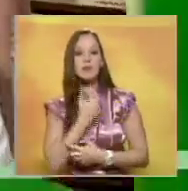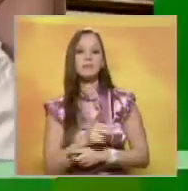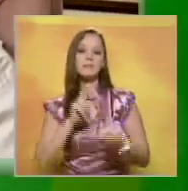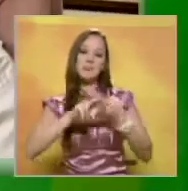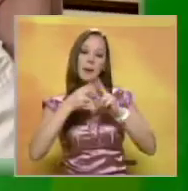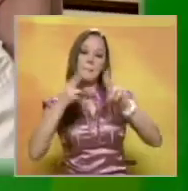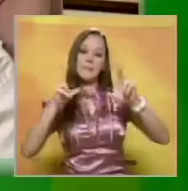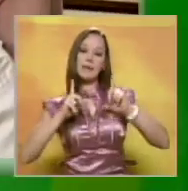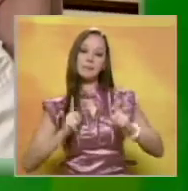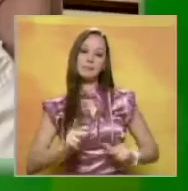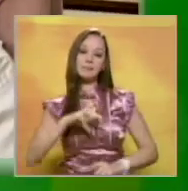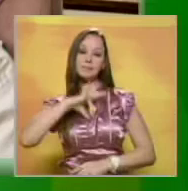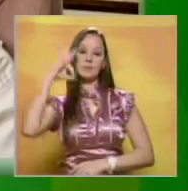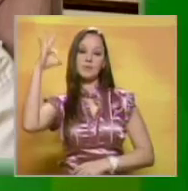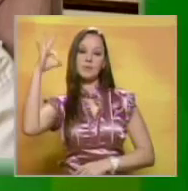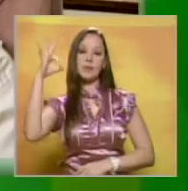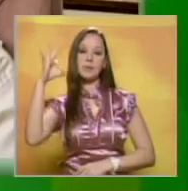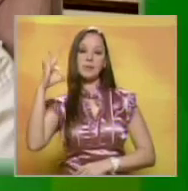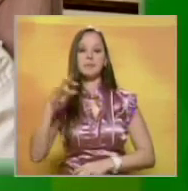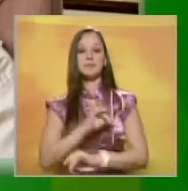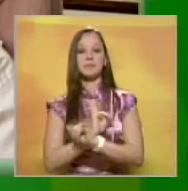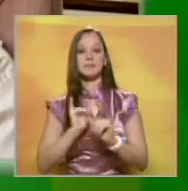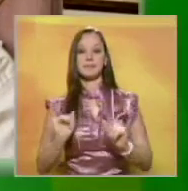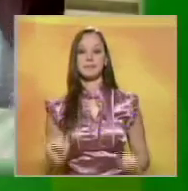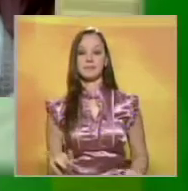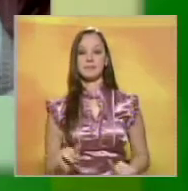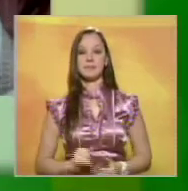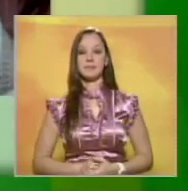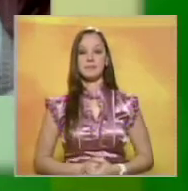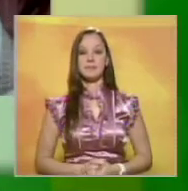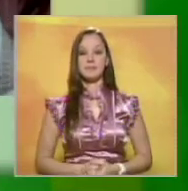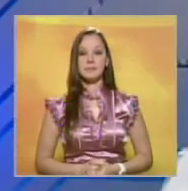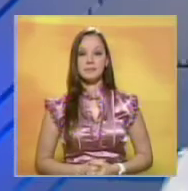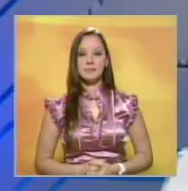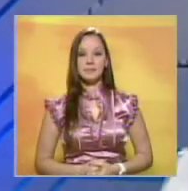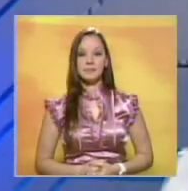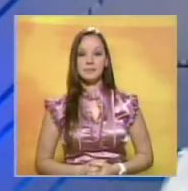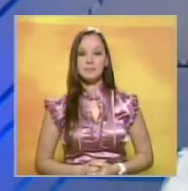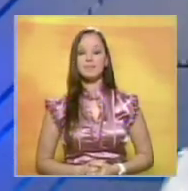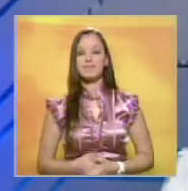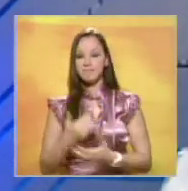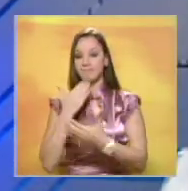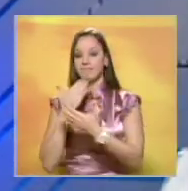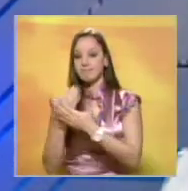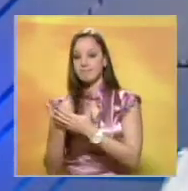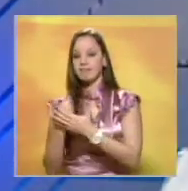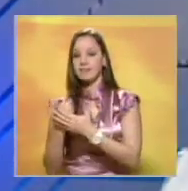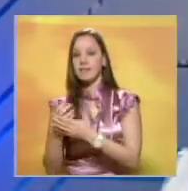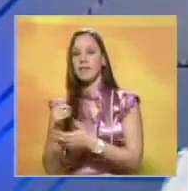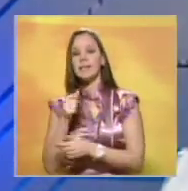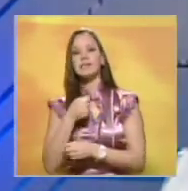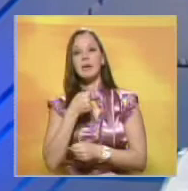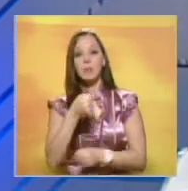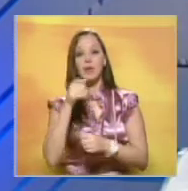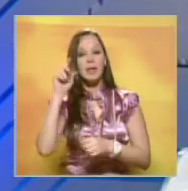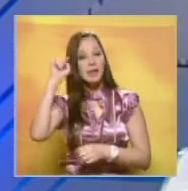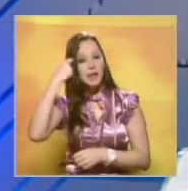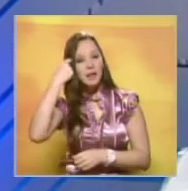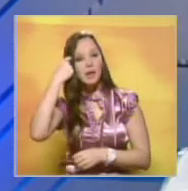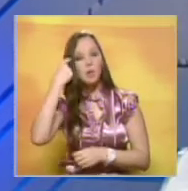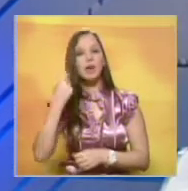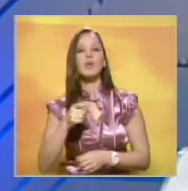Paz a su alma. Analicia Alba, Noticiero Venevisión. Gracias, Analicia, por esta semblanza y este